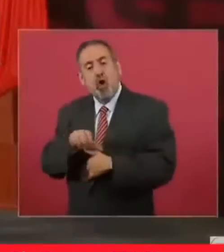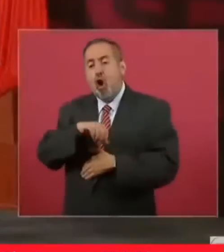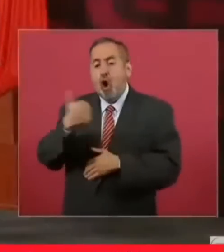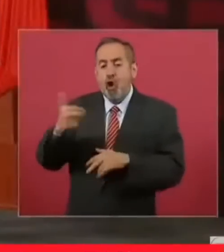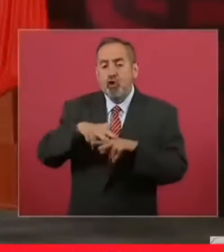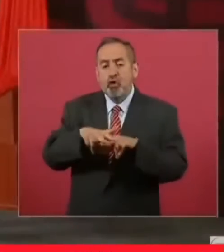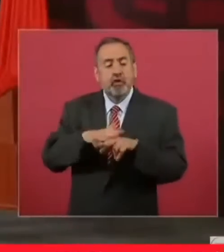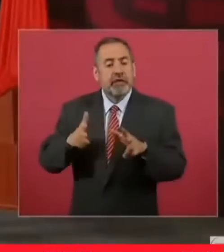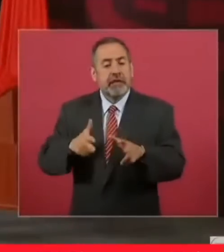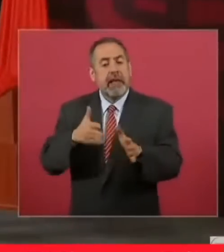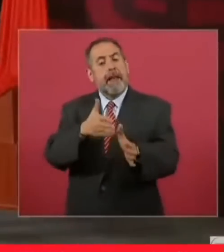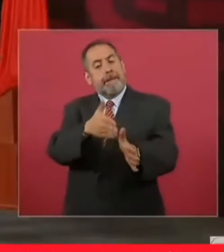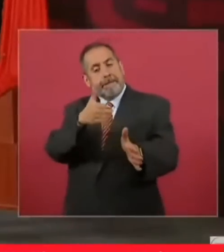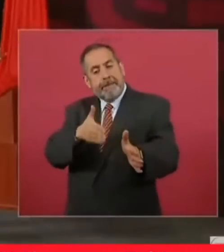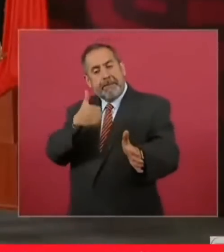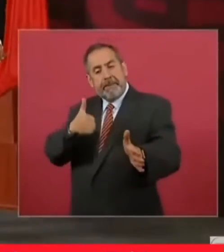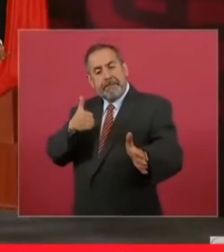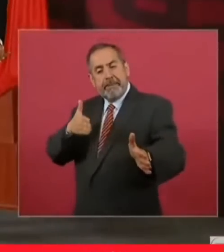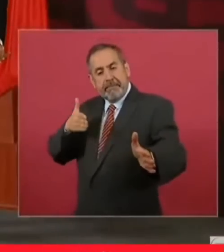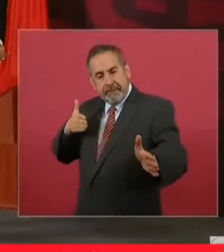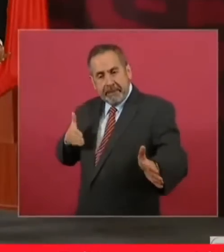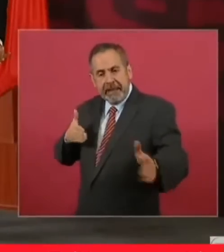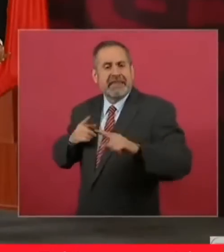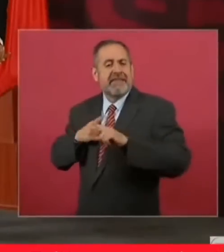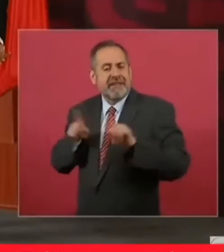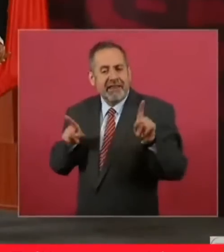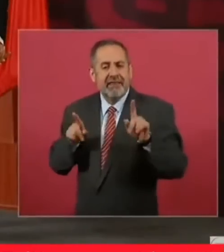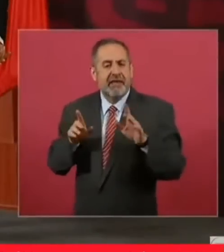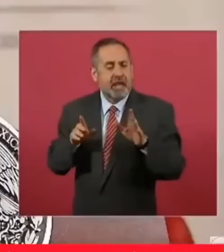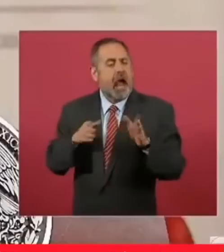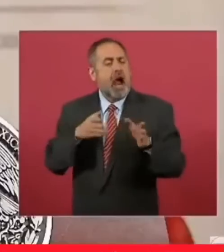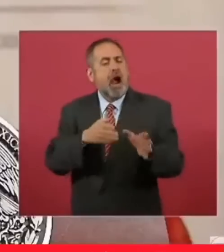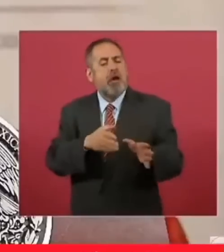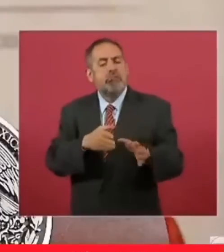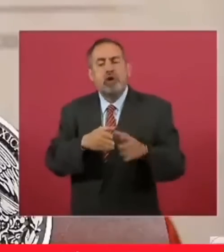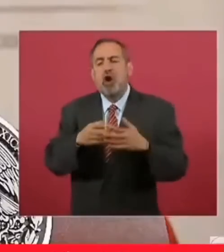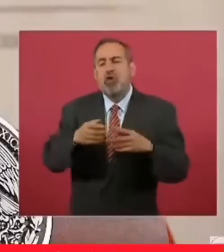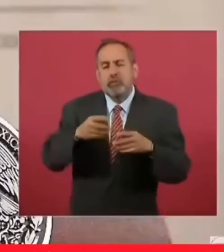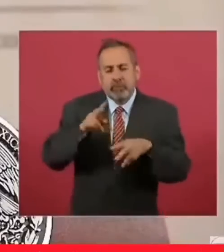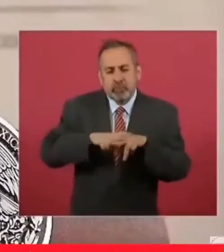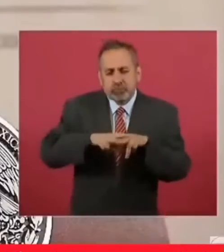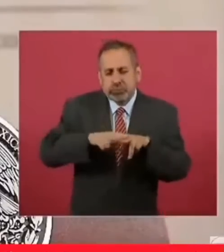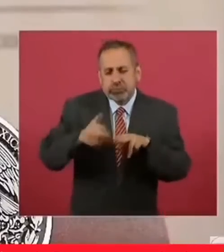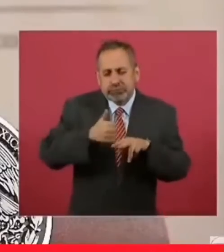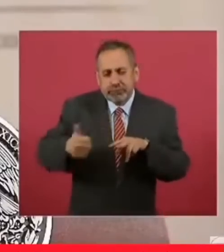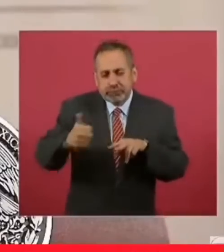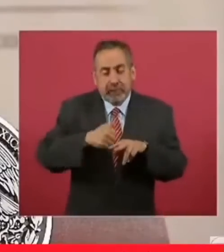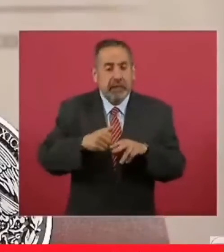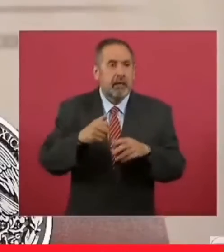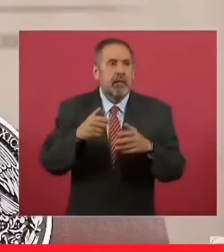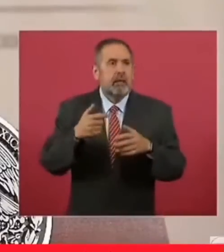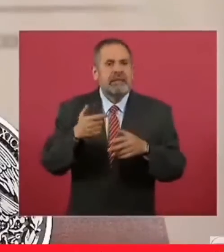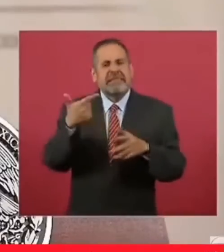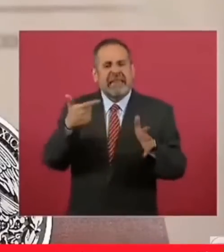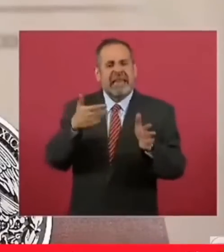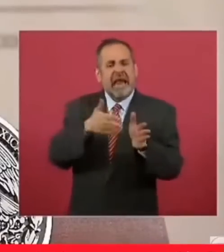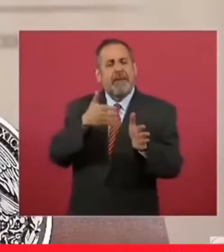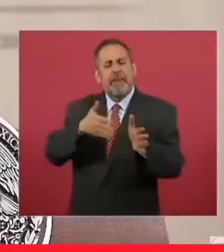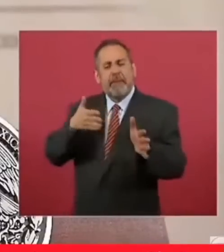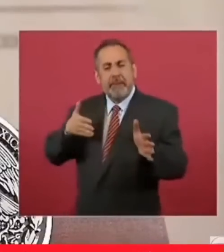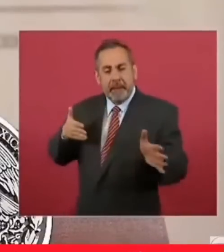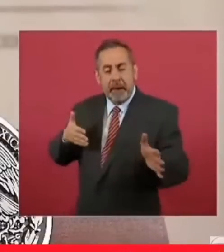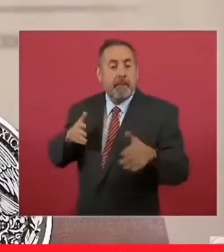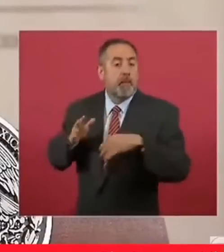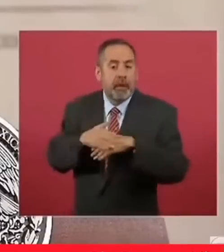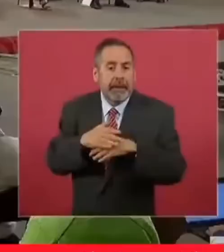pruebas en serie, hasta que vuelve a cambiar el tipo de tren. Cuando pasas a un tren estándar de 7 coches, tienes que volverlo a probar. ¿Por qué? Porque los pesos